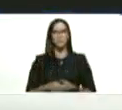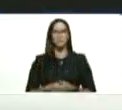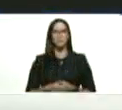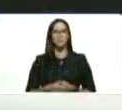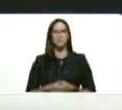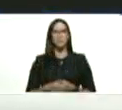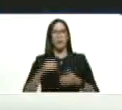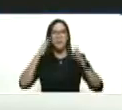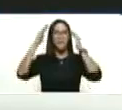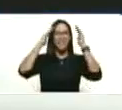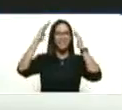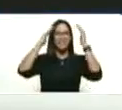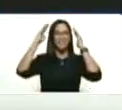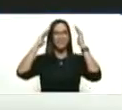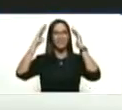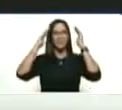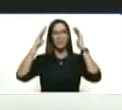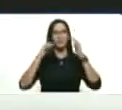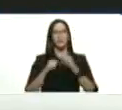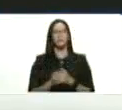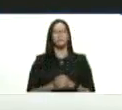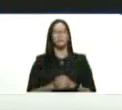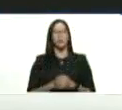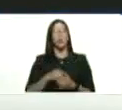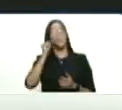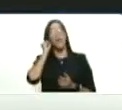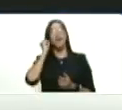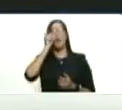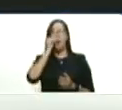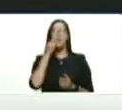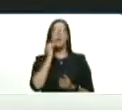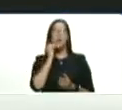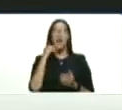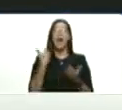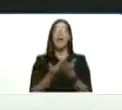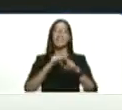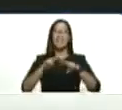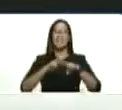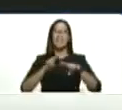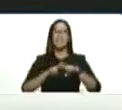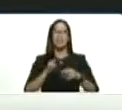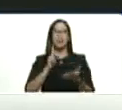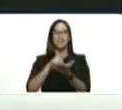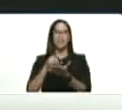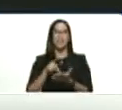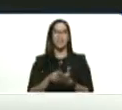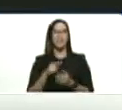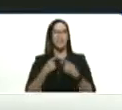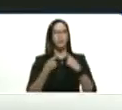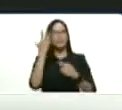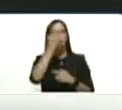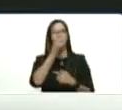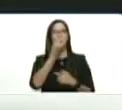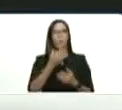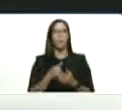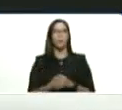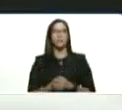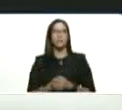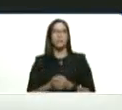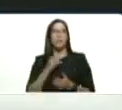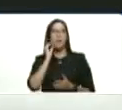Mi saludo, pues, mujeres y hombres, juventud, hasta niños y niñas, ahí están. Qué cosa tan hermosa los CLAP como